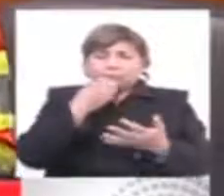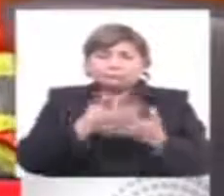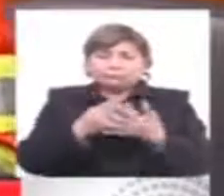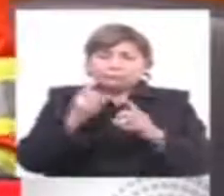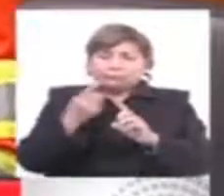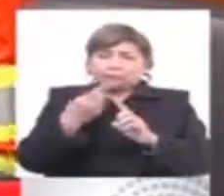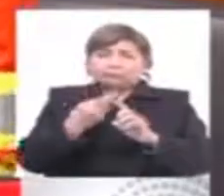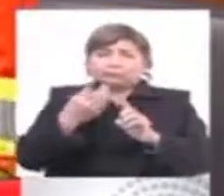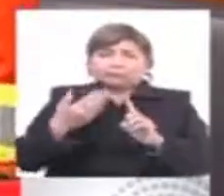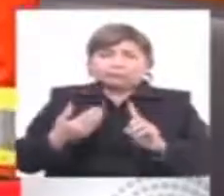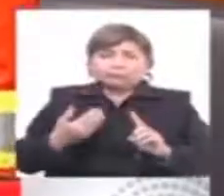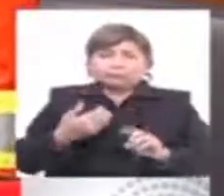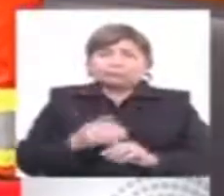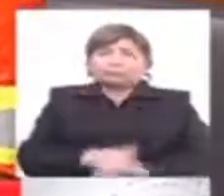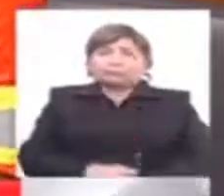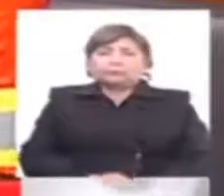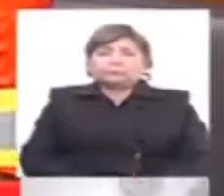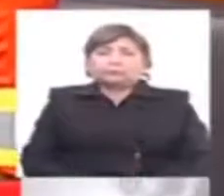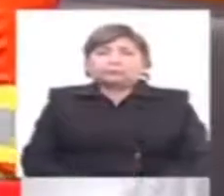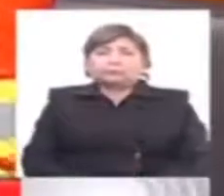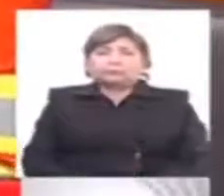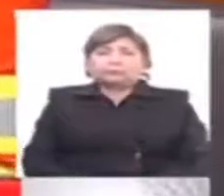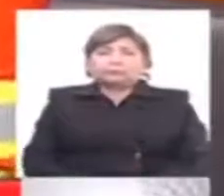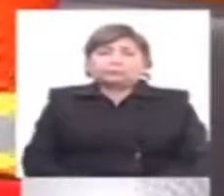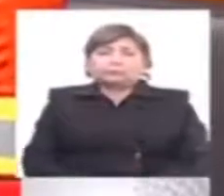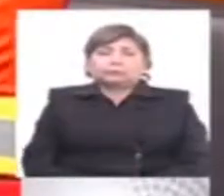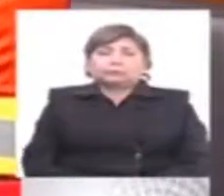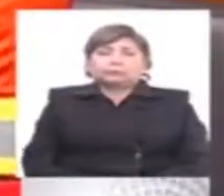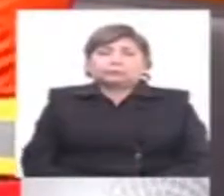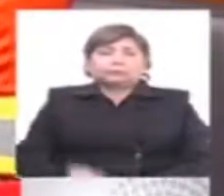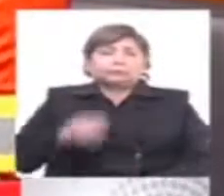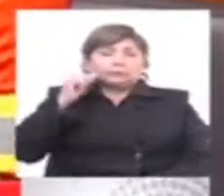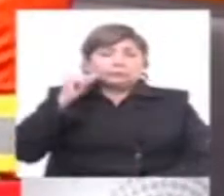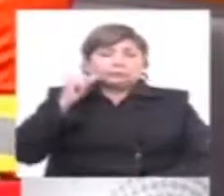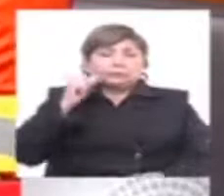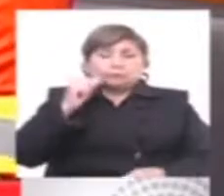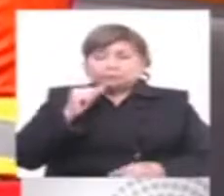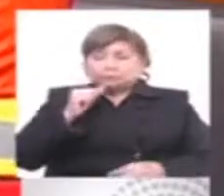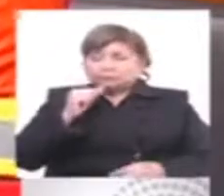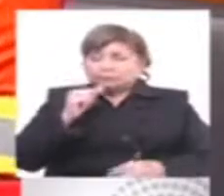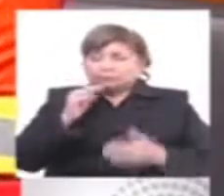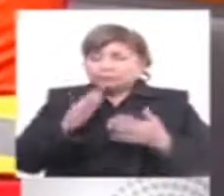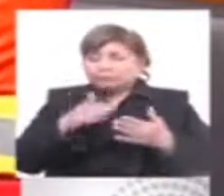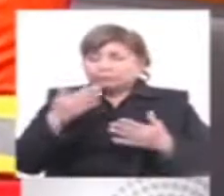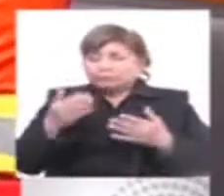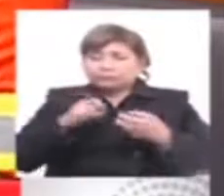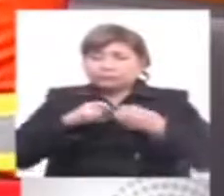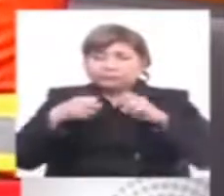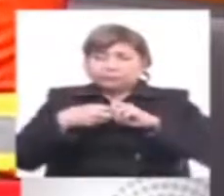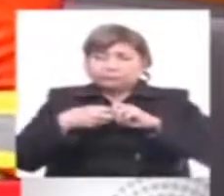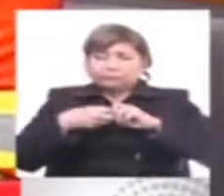prioridad. ¿No? Allá afuera hay crisis,